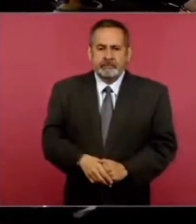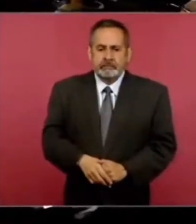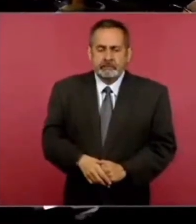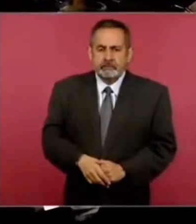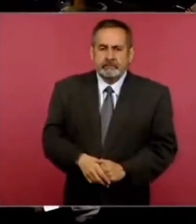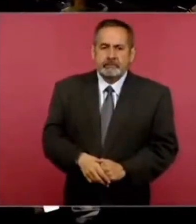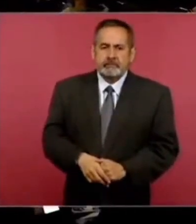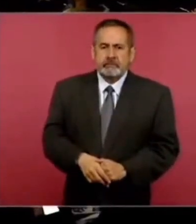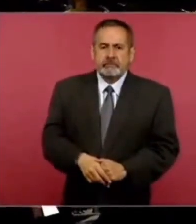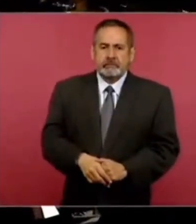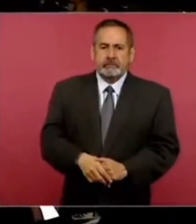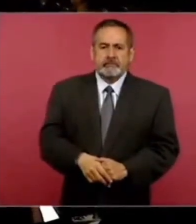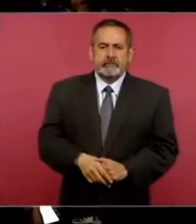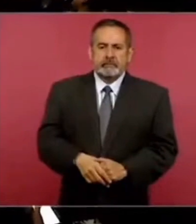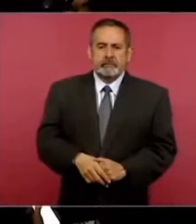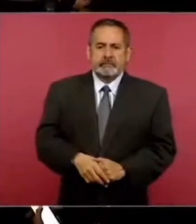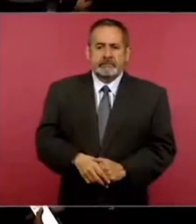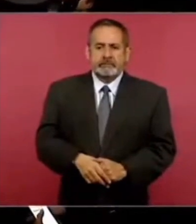Nada más